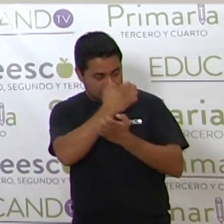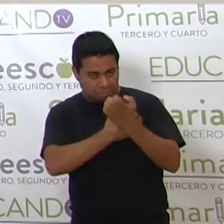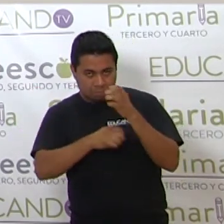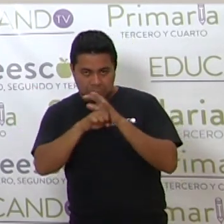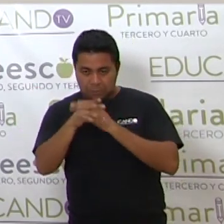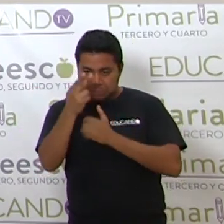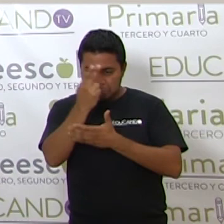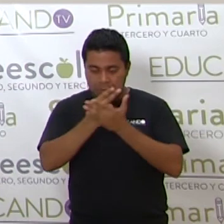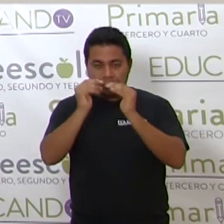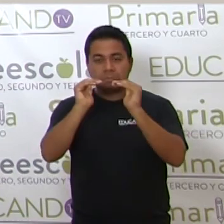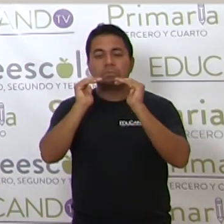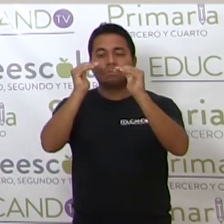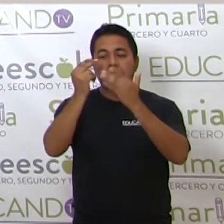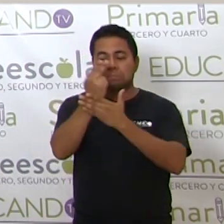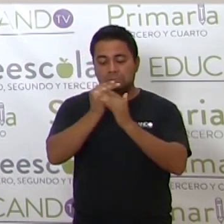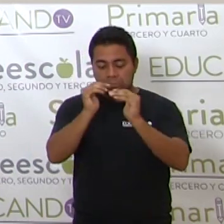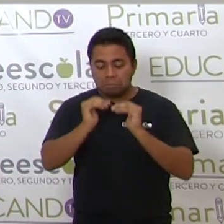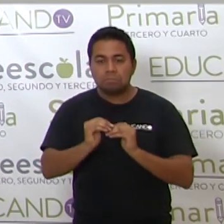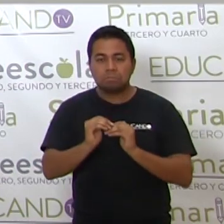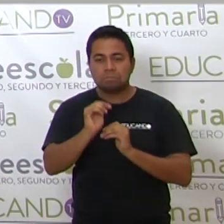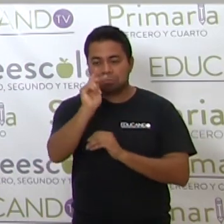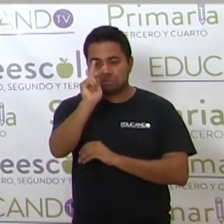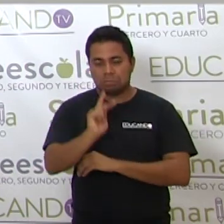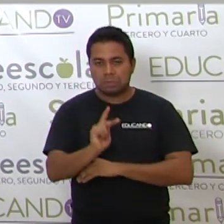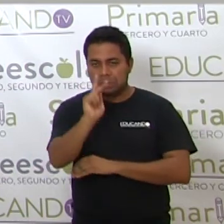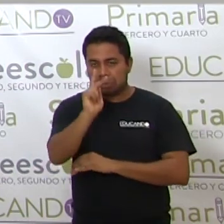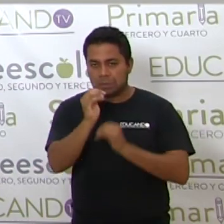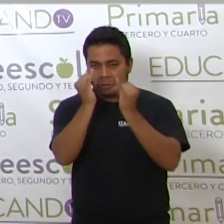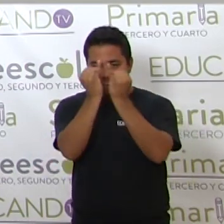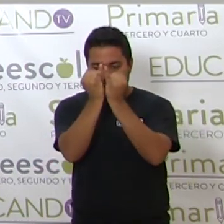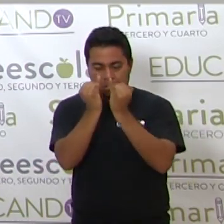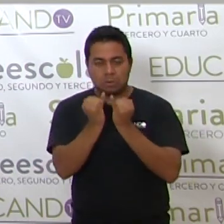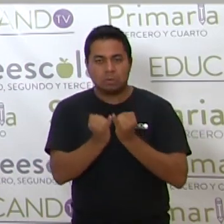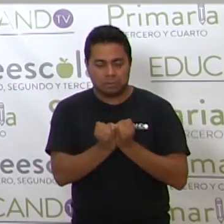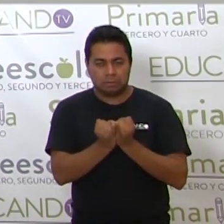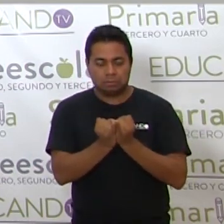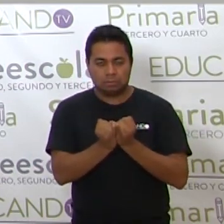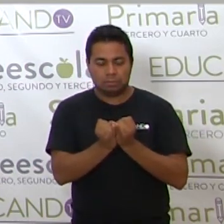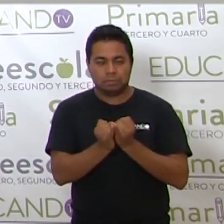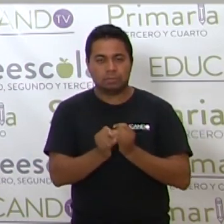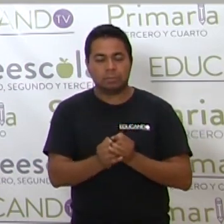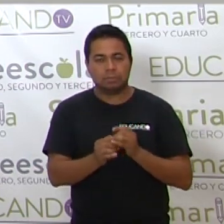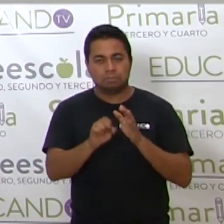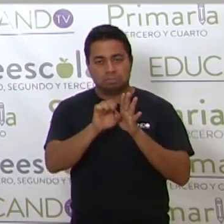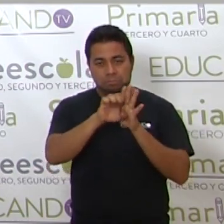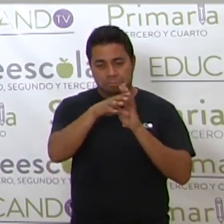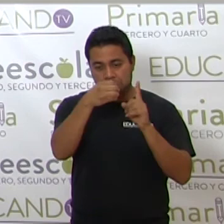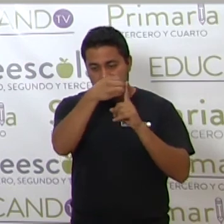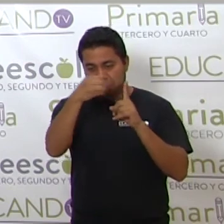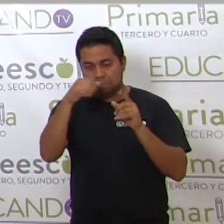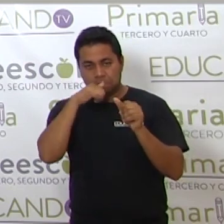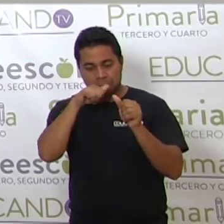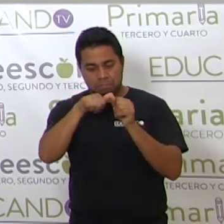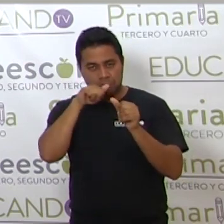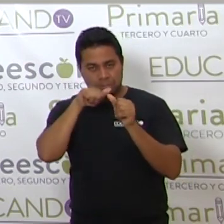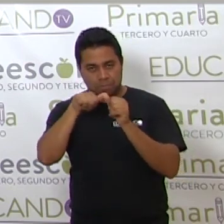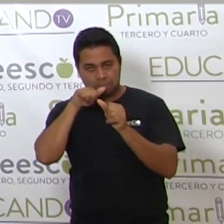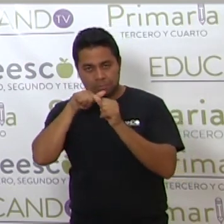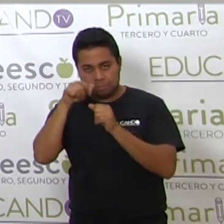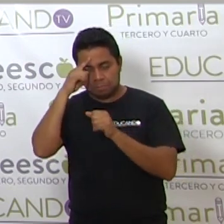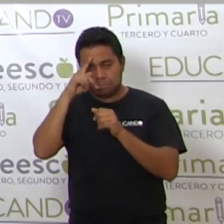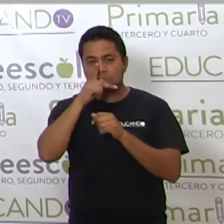arriba y el dibujo de abajo son igual y que el orden de las letras de la palabra